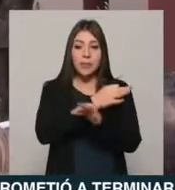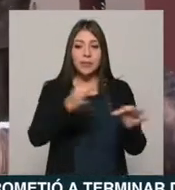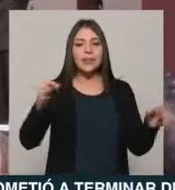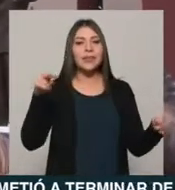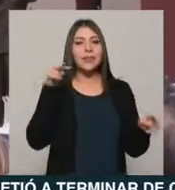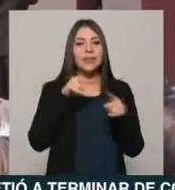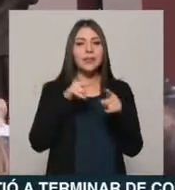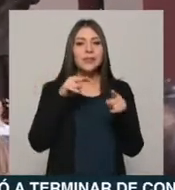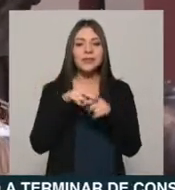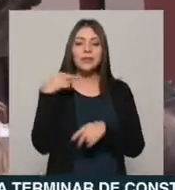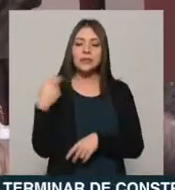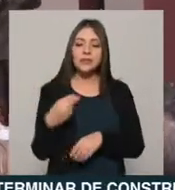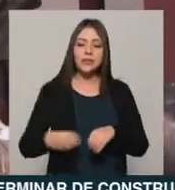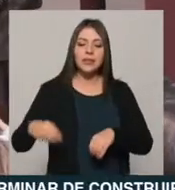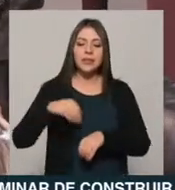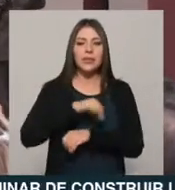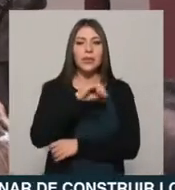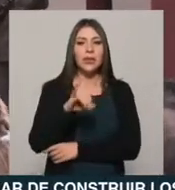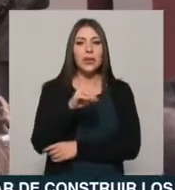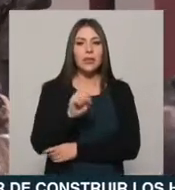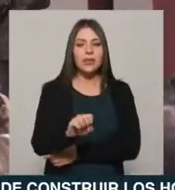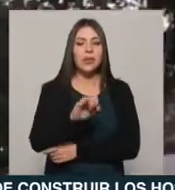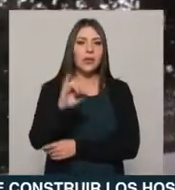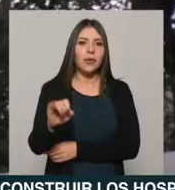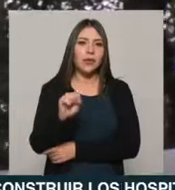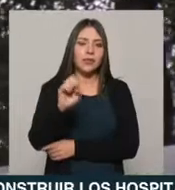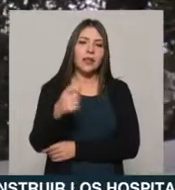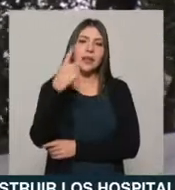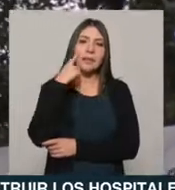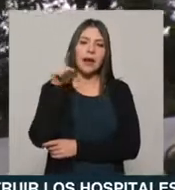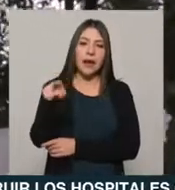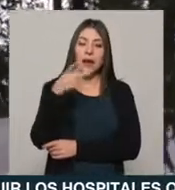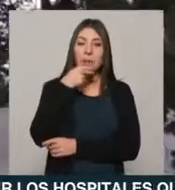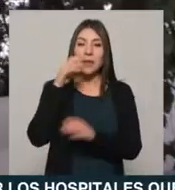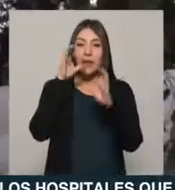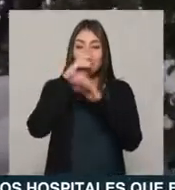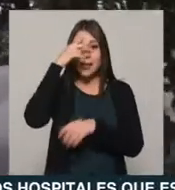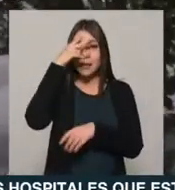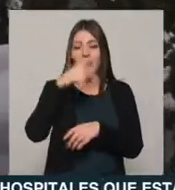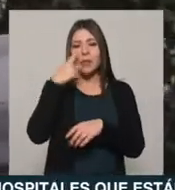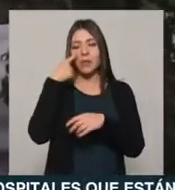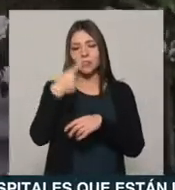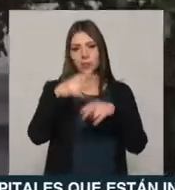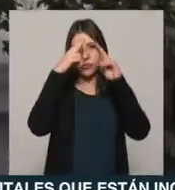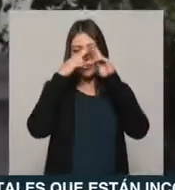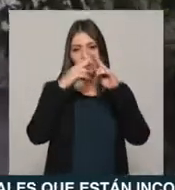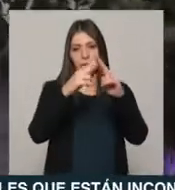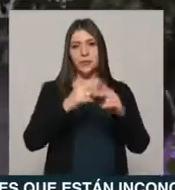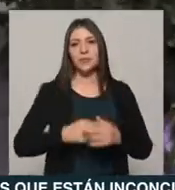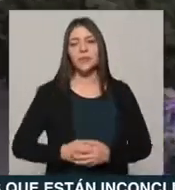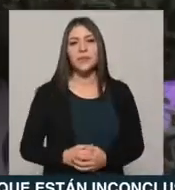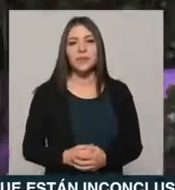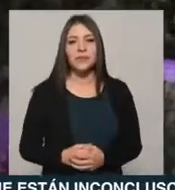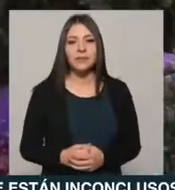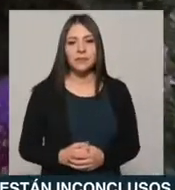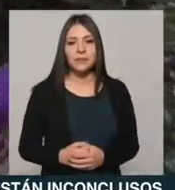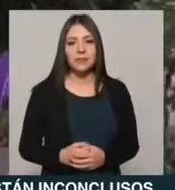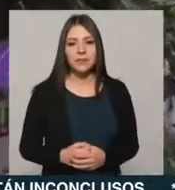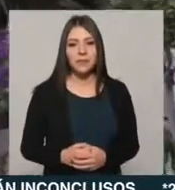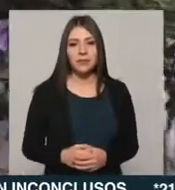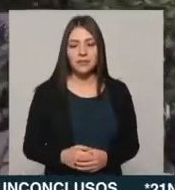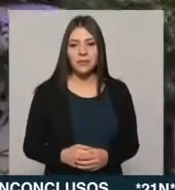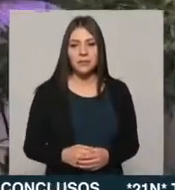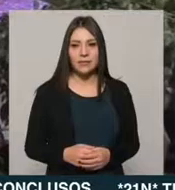José José en honor al intérprete mexicano. Con imágenes de Jorge Barajas, Gloria López, 21 Noticias.